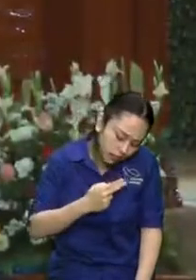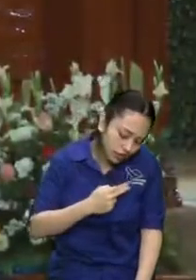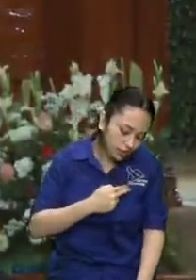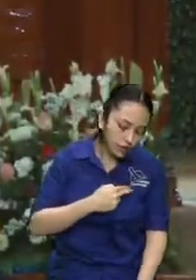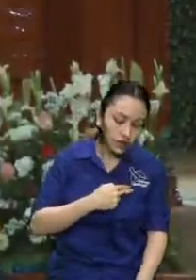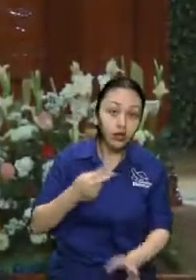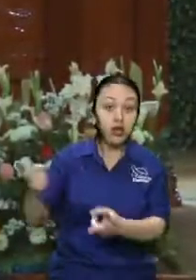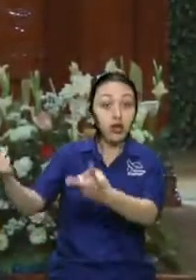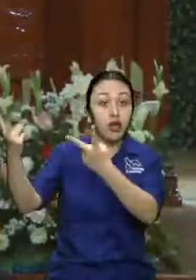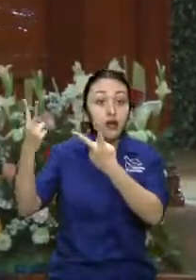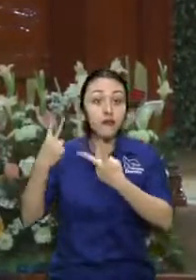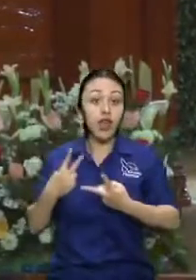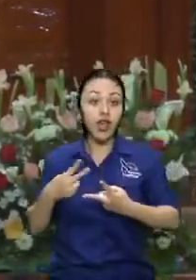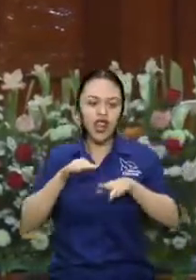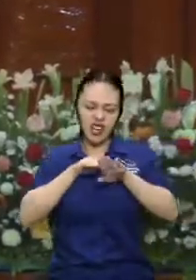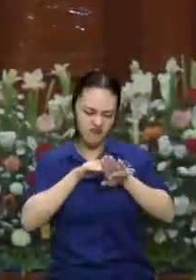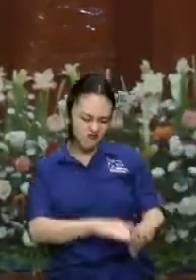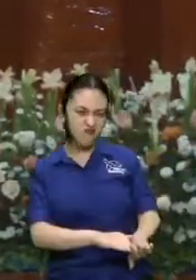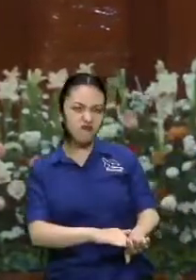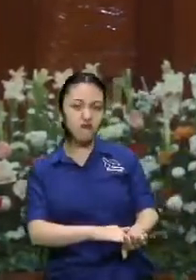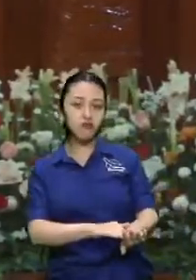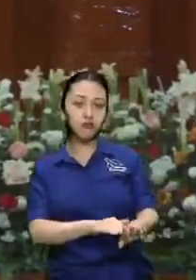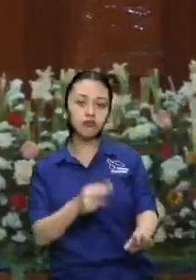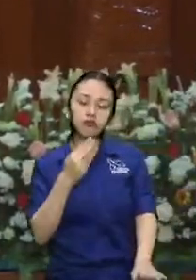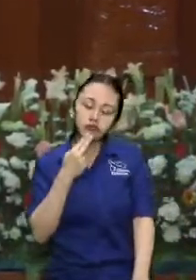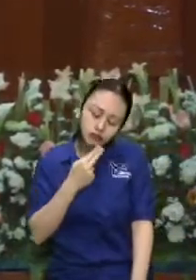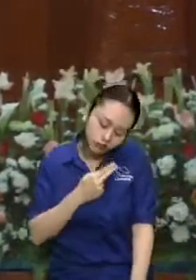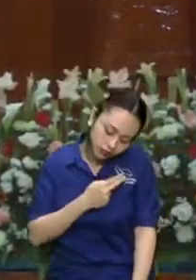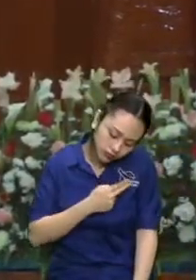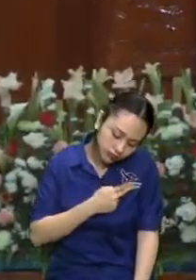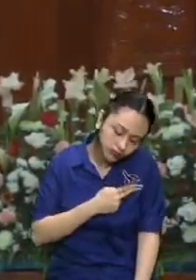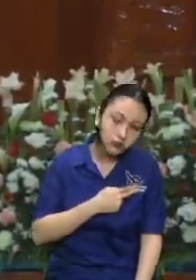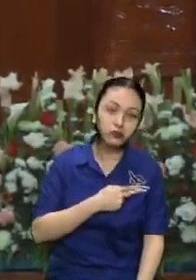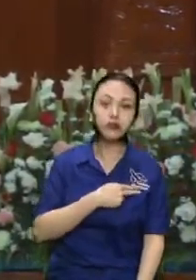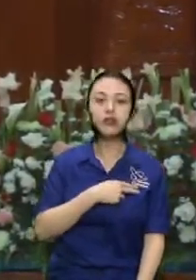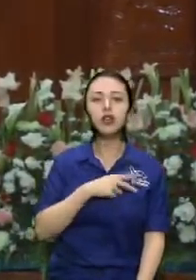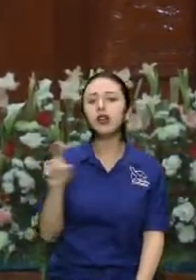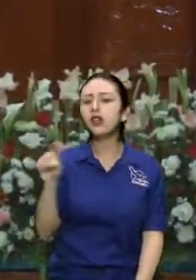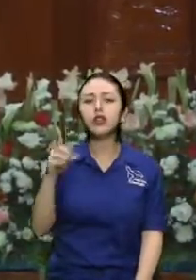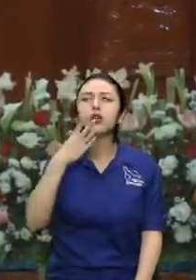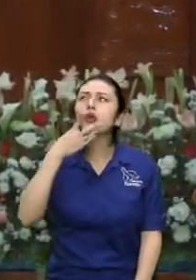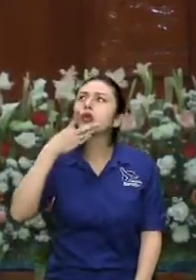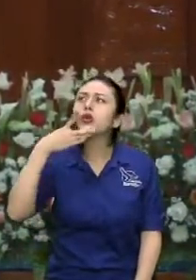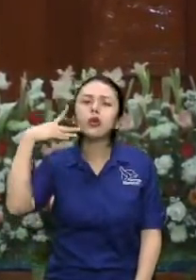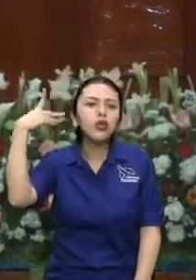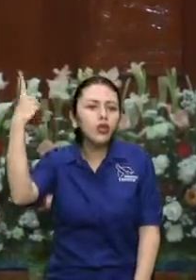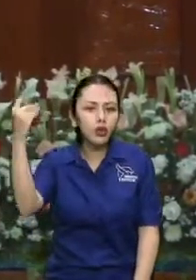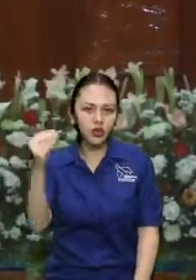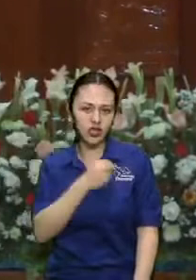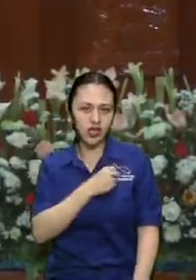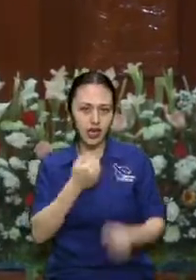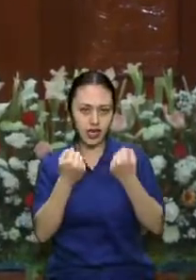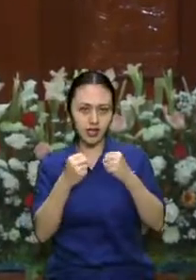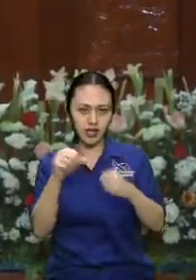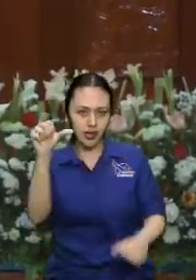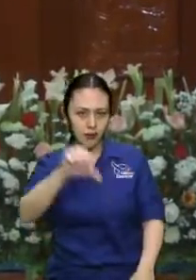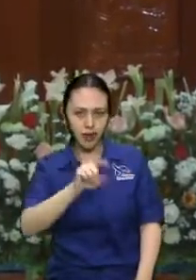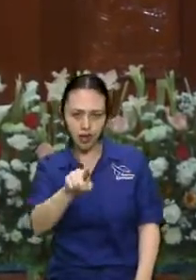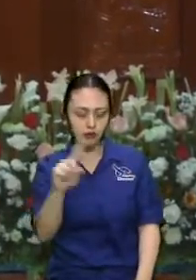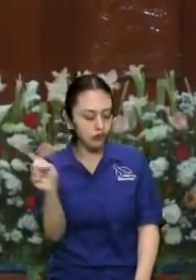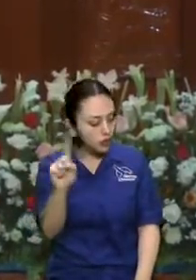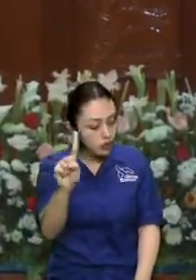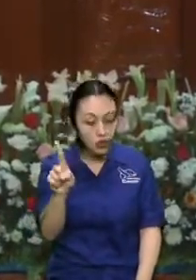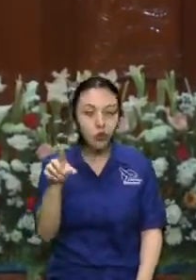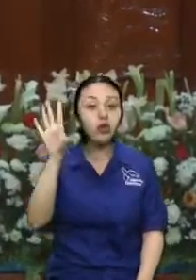así, Dios dice, así te quería ver, mijo, pero no porque te desee el mal, sino porque yo a los que son pequeñitos, menores